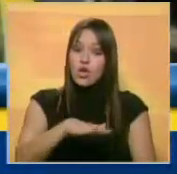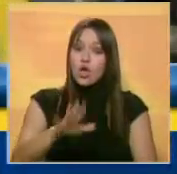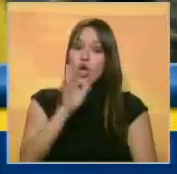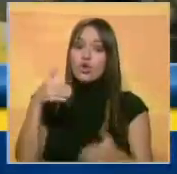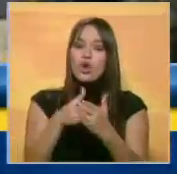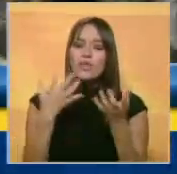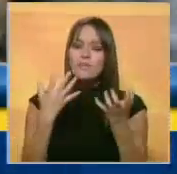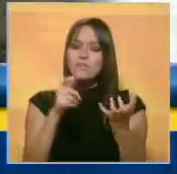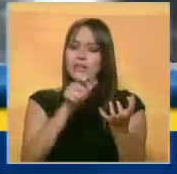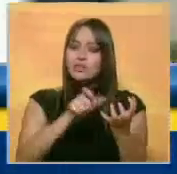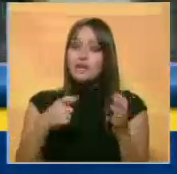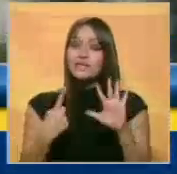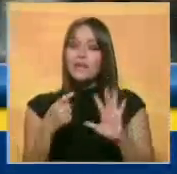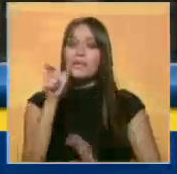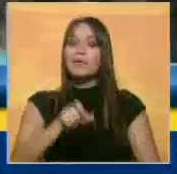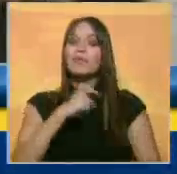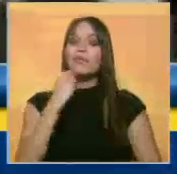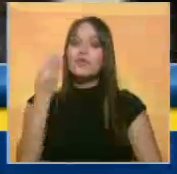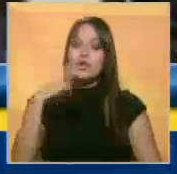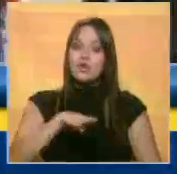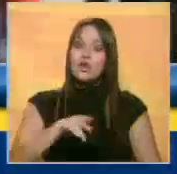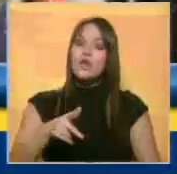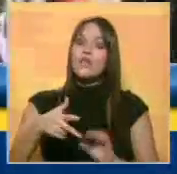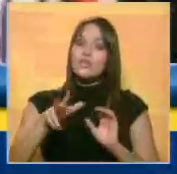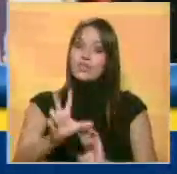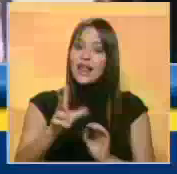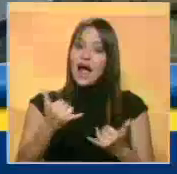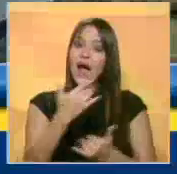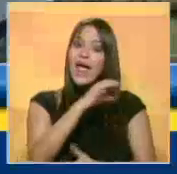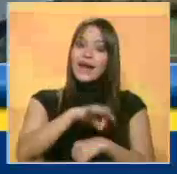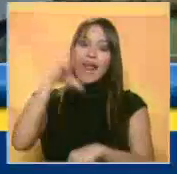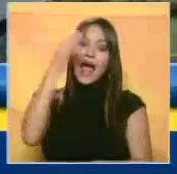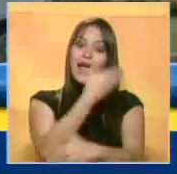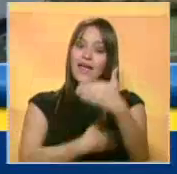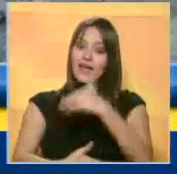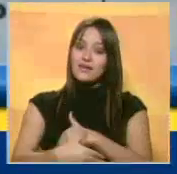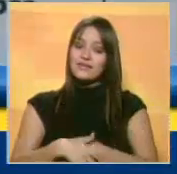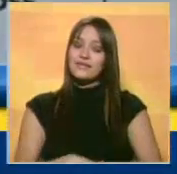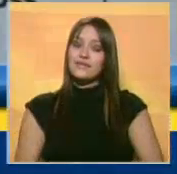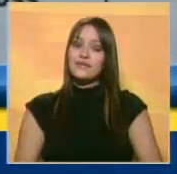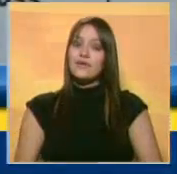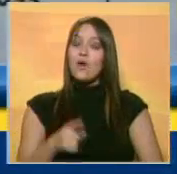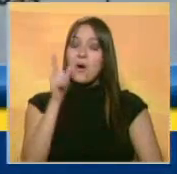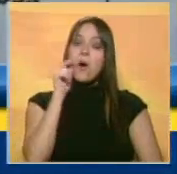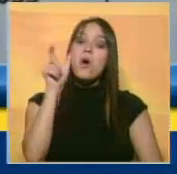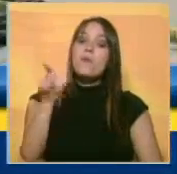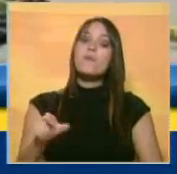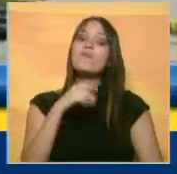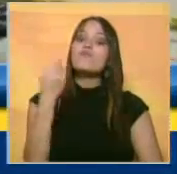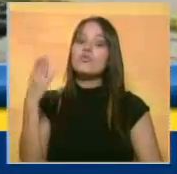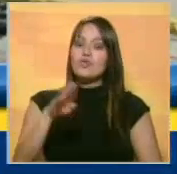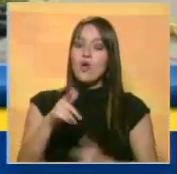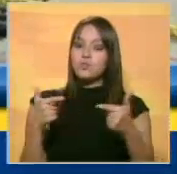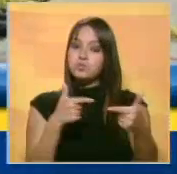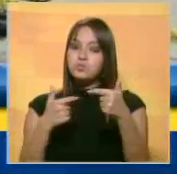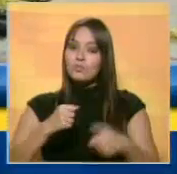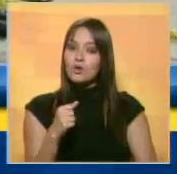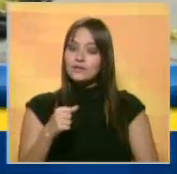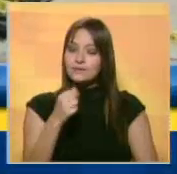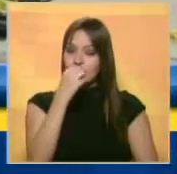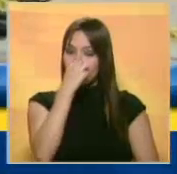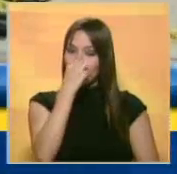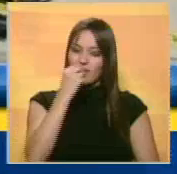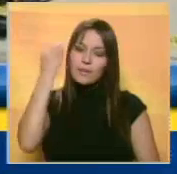contra la multitud seis personas fallecieron y tres se encuentran heridas de gravedad Mientras que el sujeto murió en un enfrentamiento con la policía que